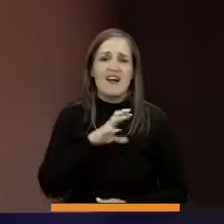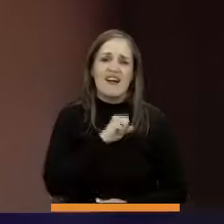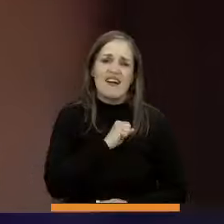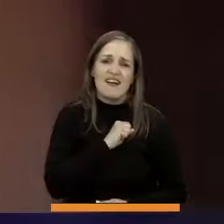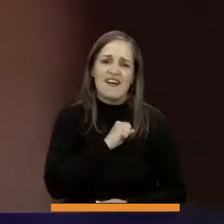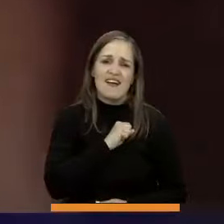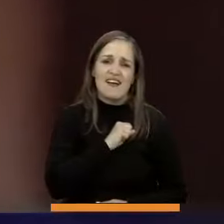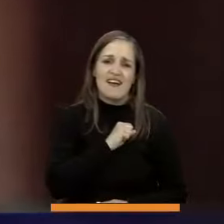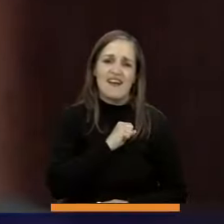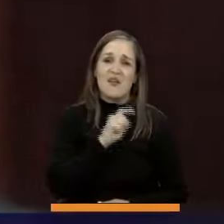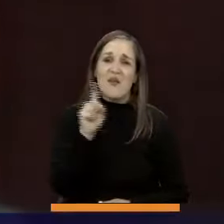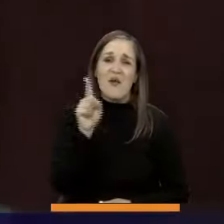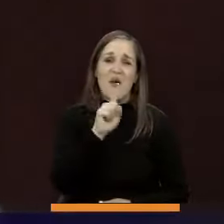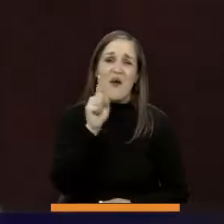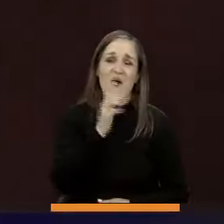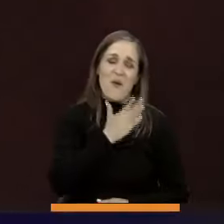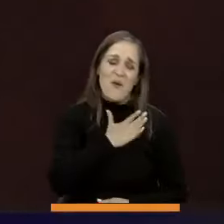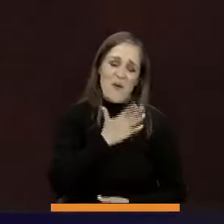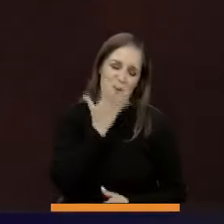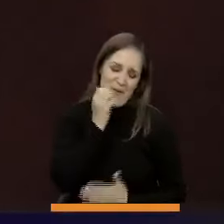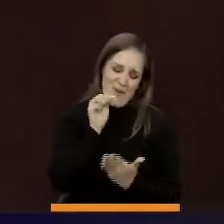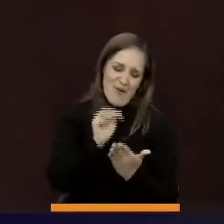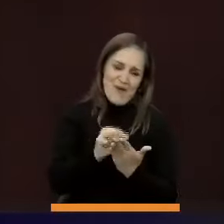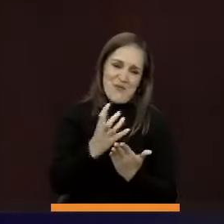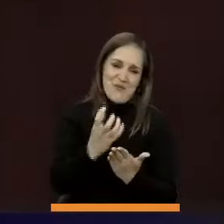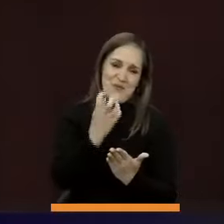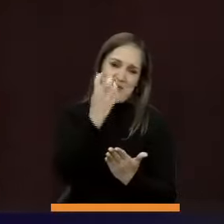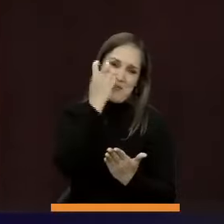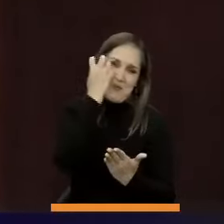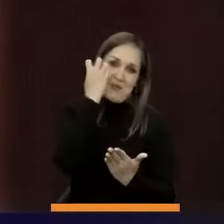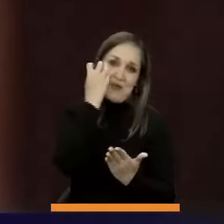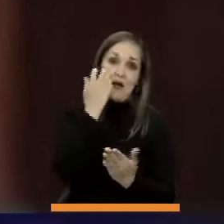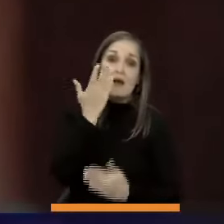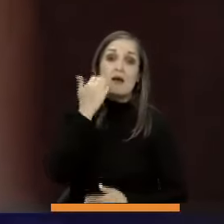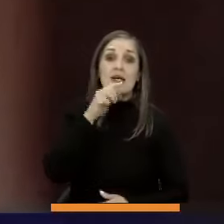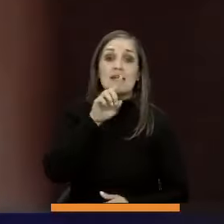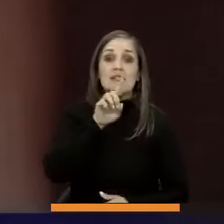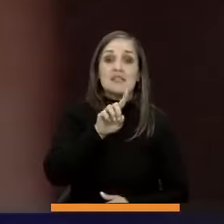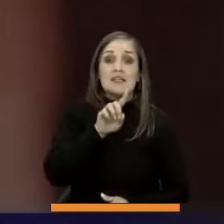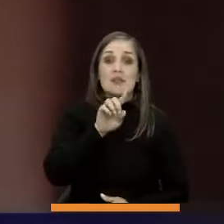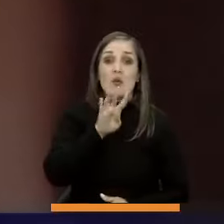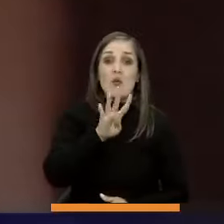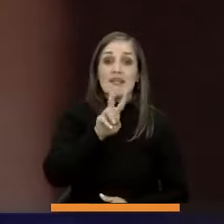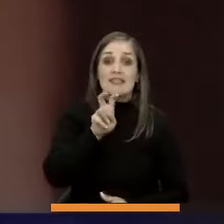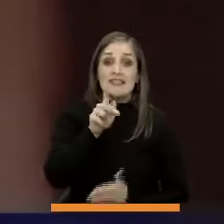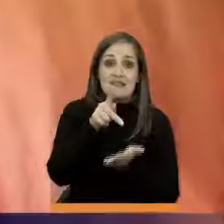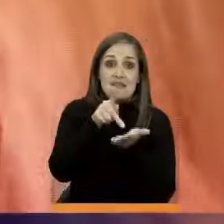momentos esto es un tesoro de verdad esto es un tesoro tenía aquí 147